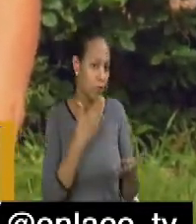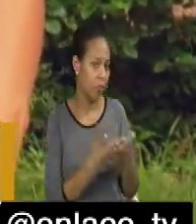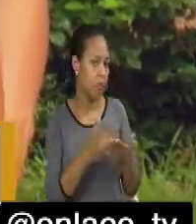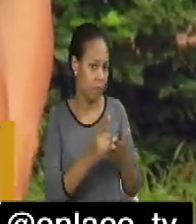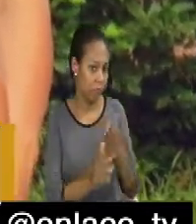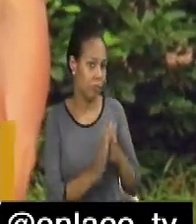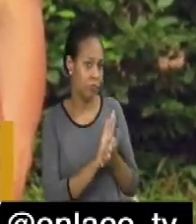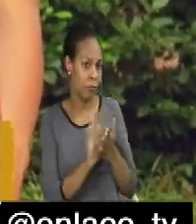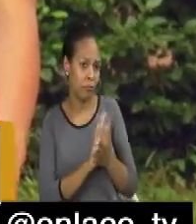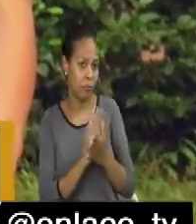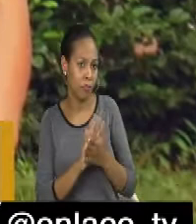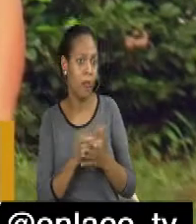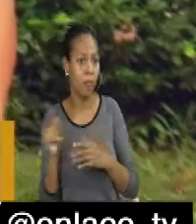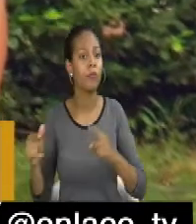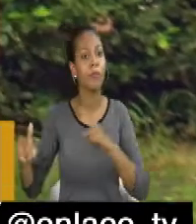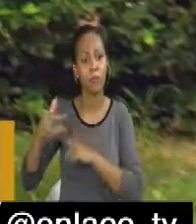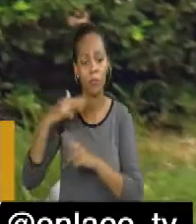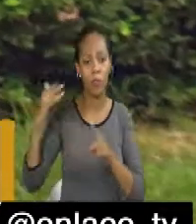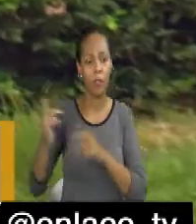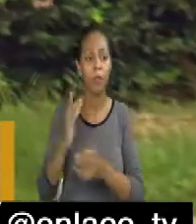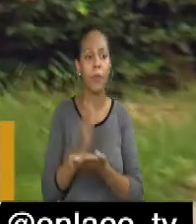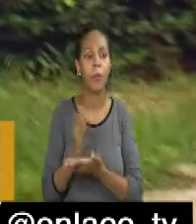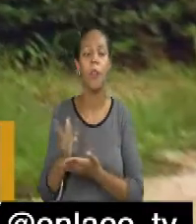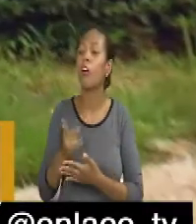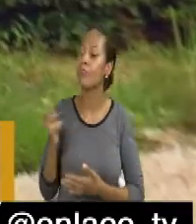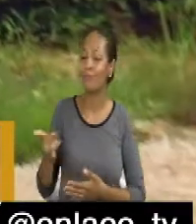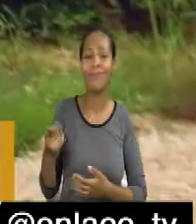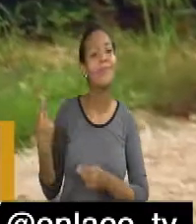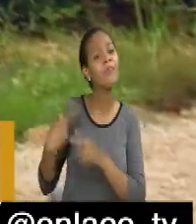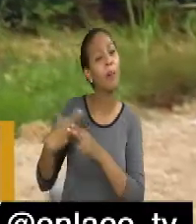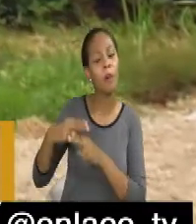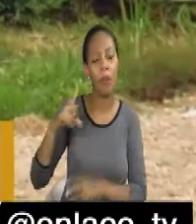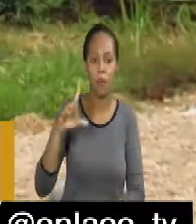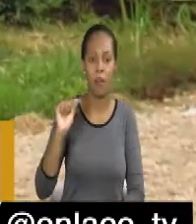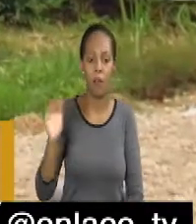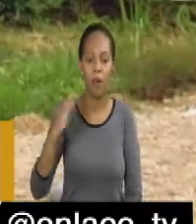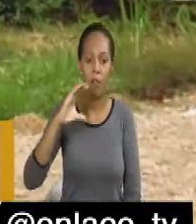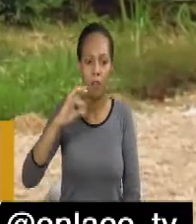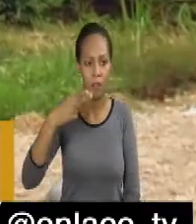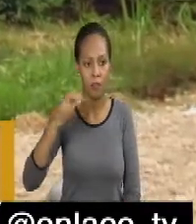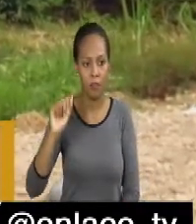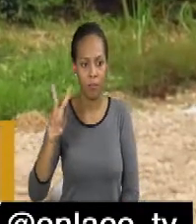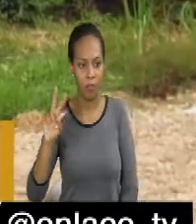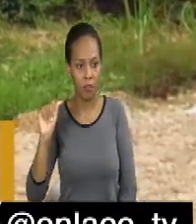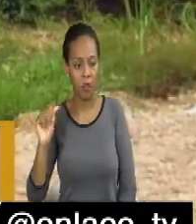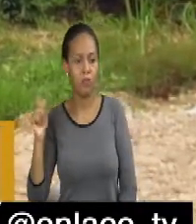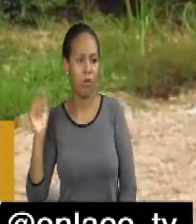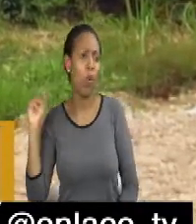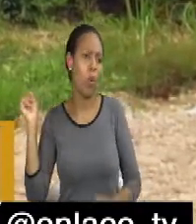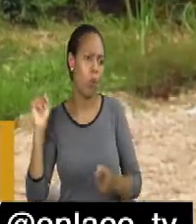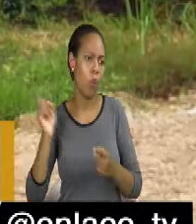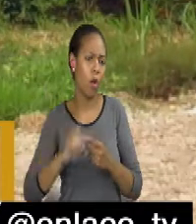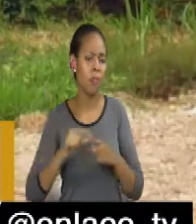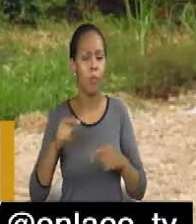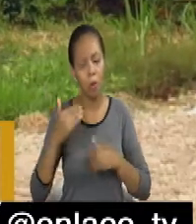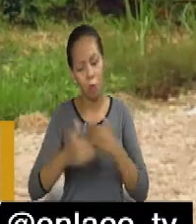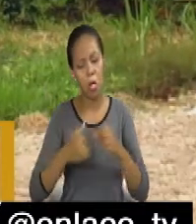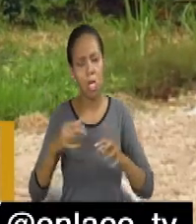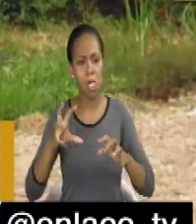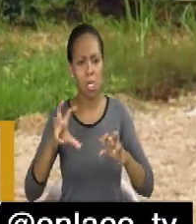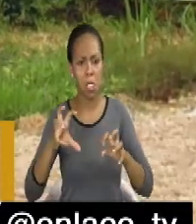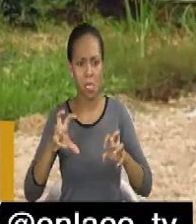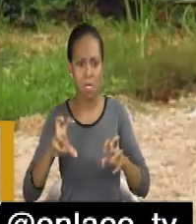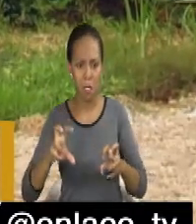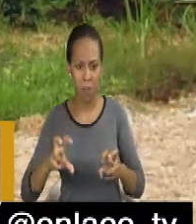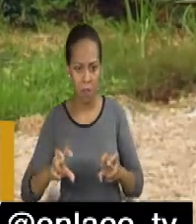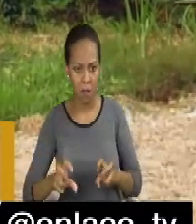que se viene presentando aquí en este lugar conocido como La Chava. Ellos aseguran que durante muchos años, pues, la vía se ha venido deteriorando. Gran parte